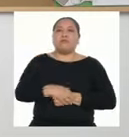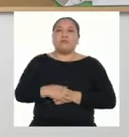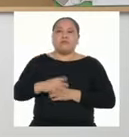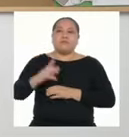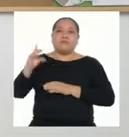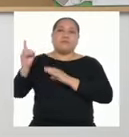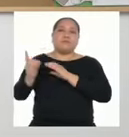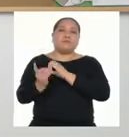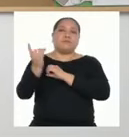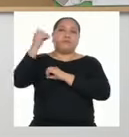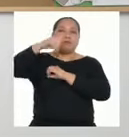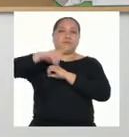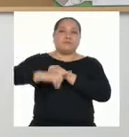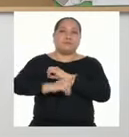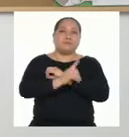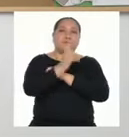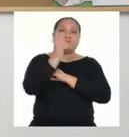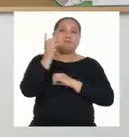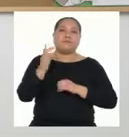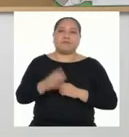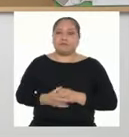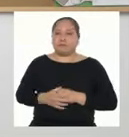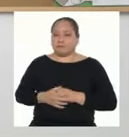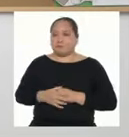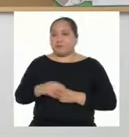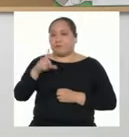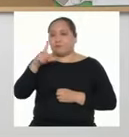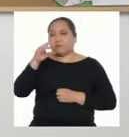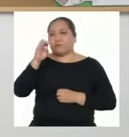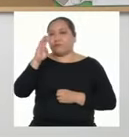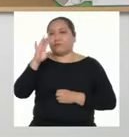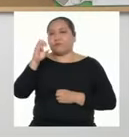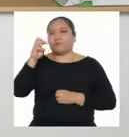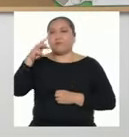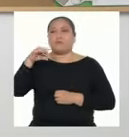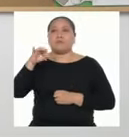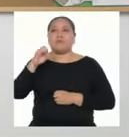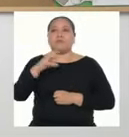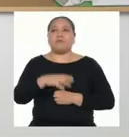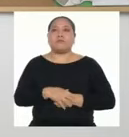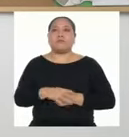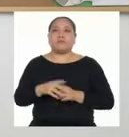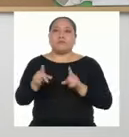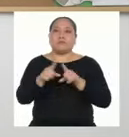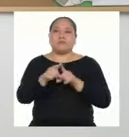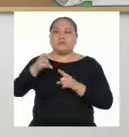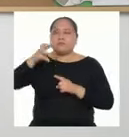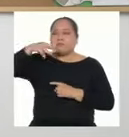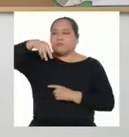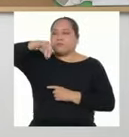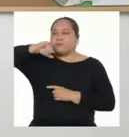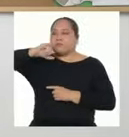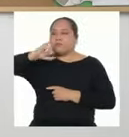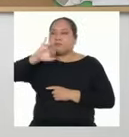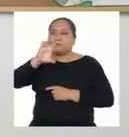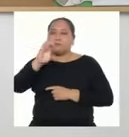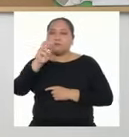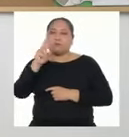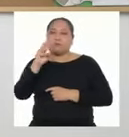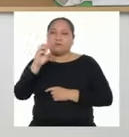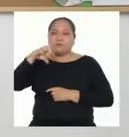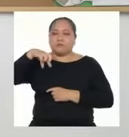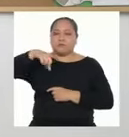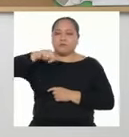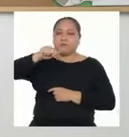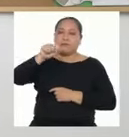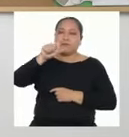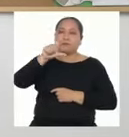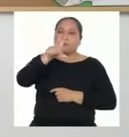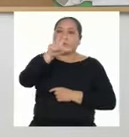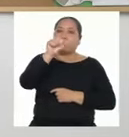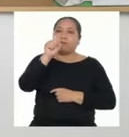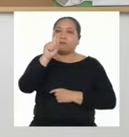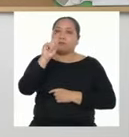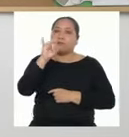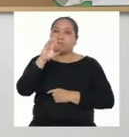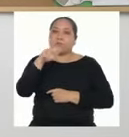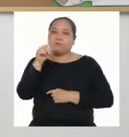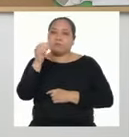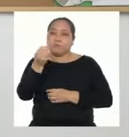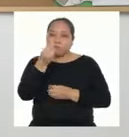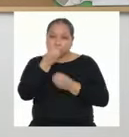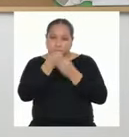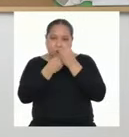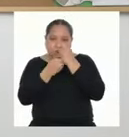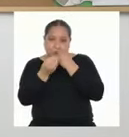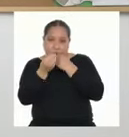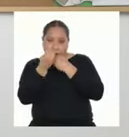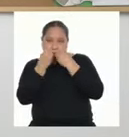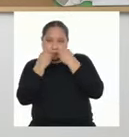ballenas, delfines y los lobos marinos. Existen los llamados microplásticos, los cuales están siendo ingeridos por